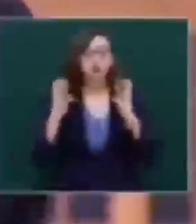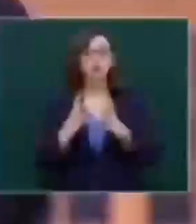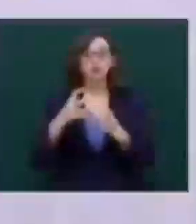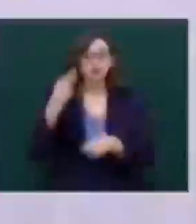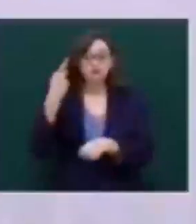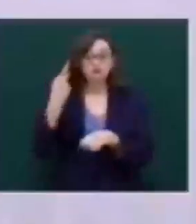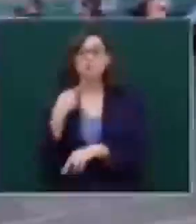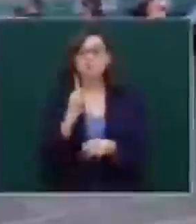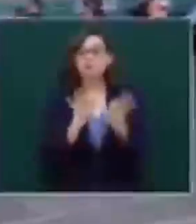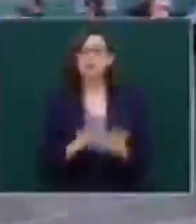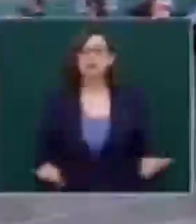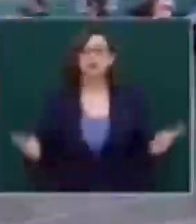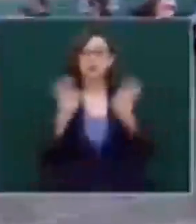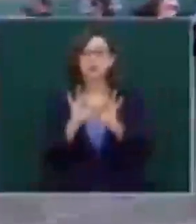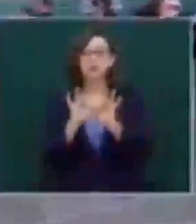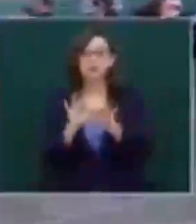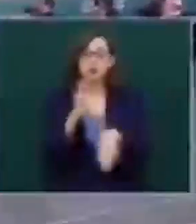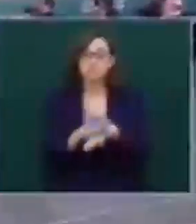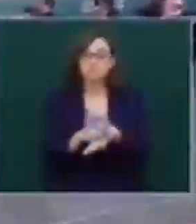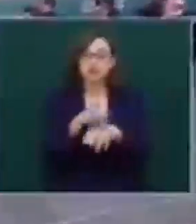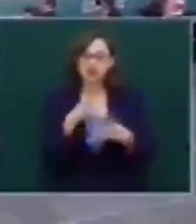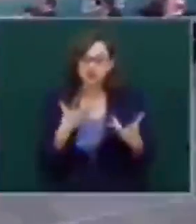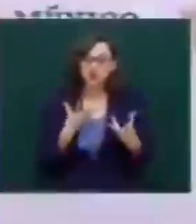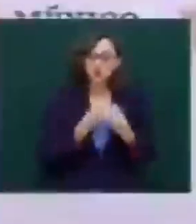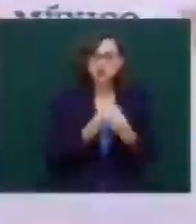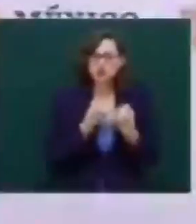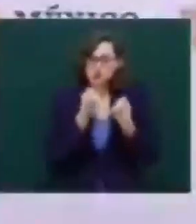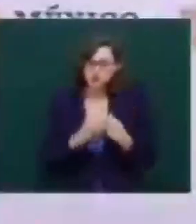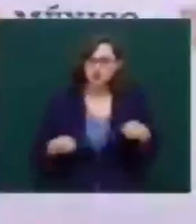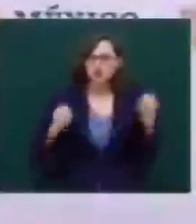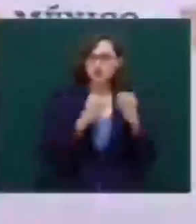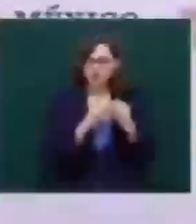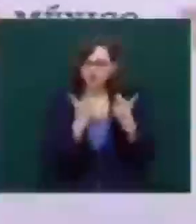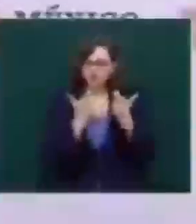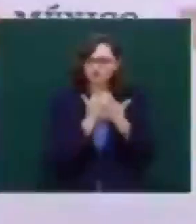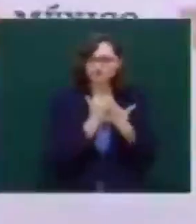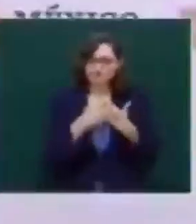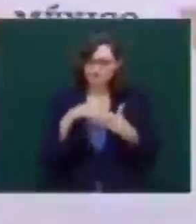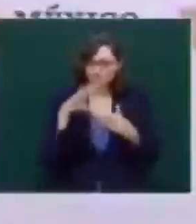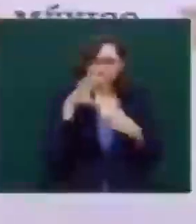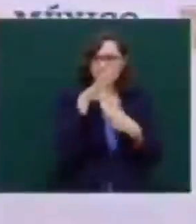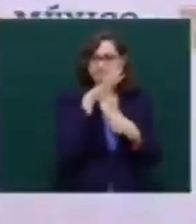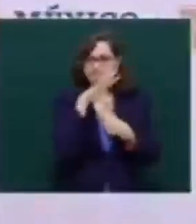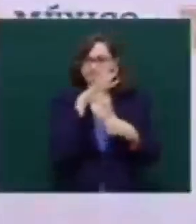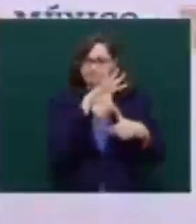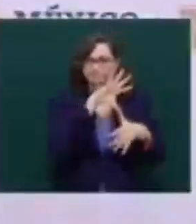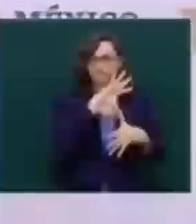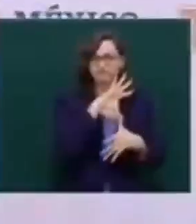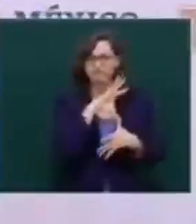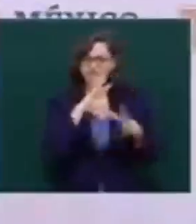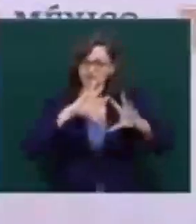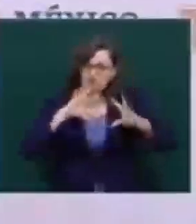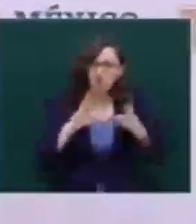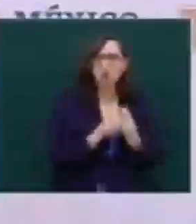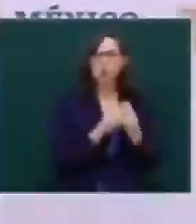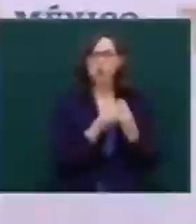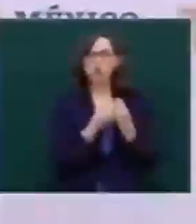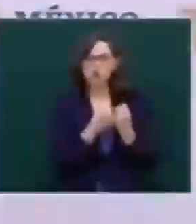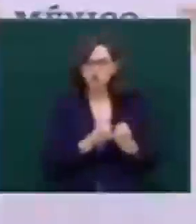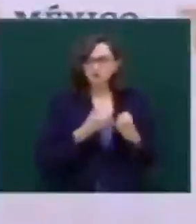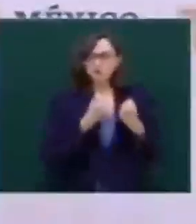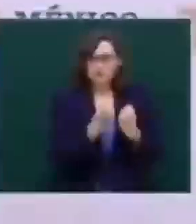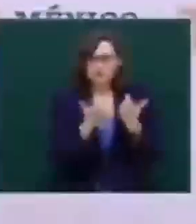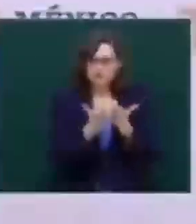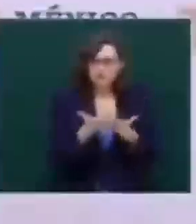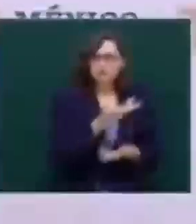todos. Sería fortalecernos económica y comercialmente en América del Norte y en todo el continente. Además, no